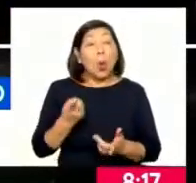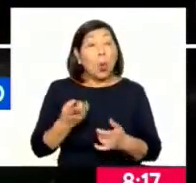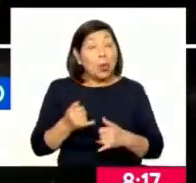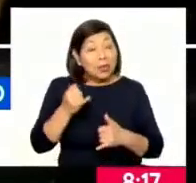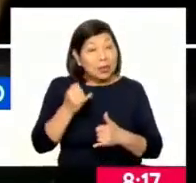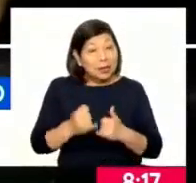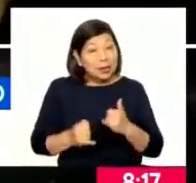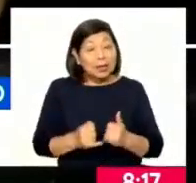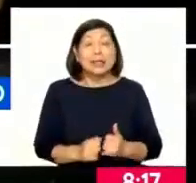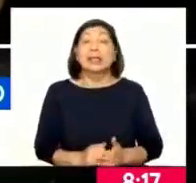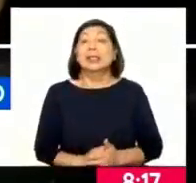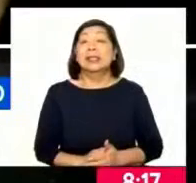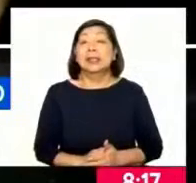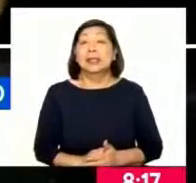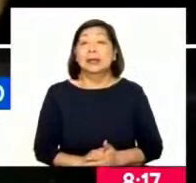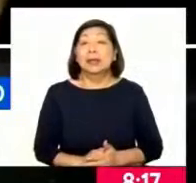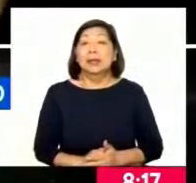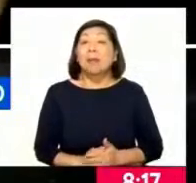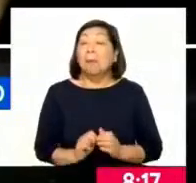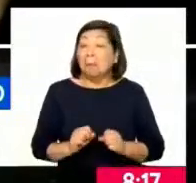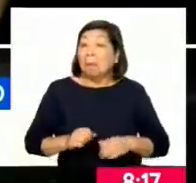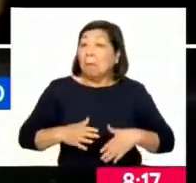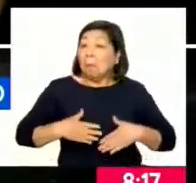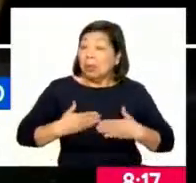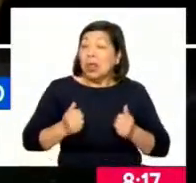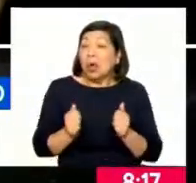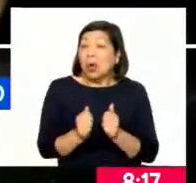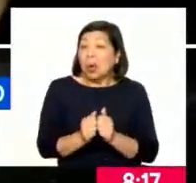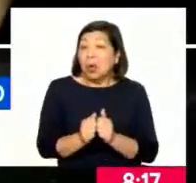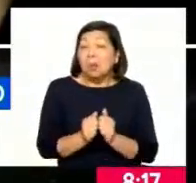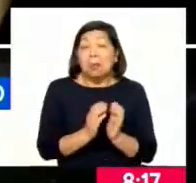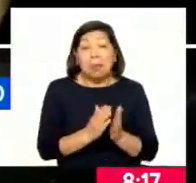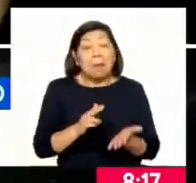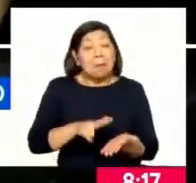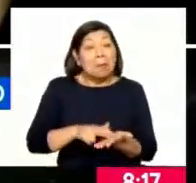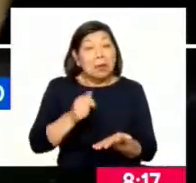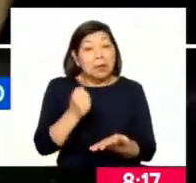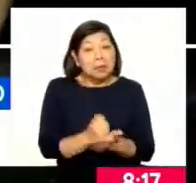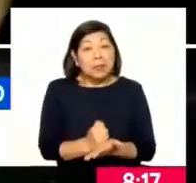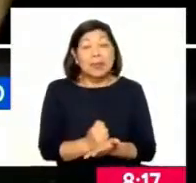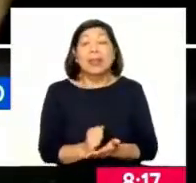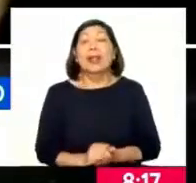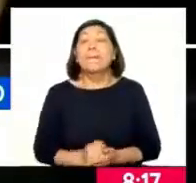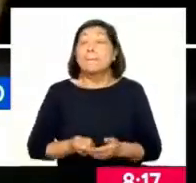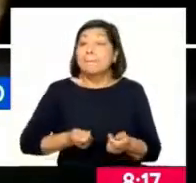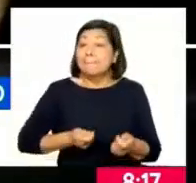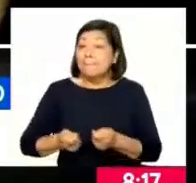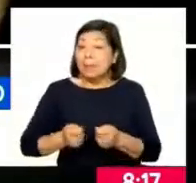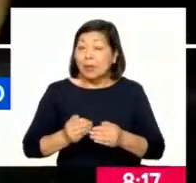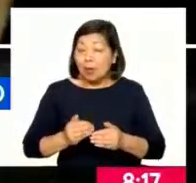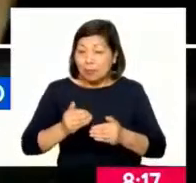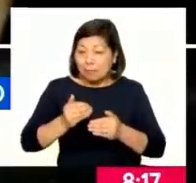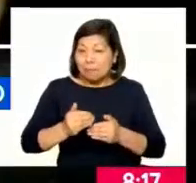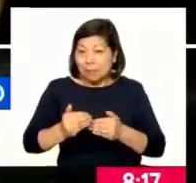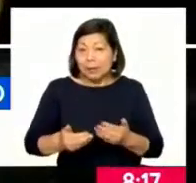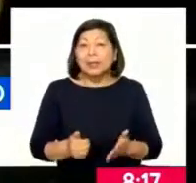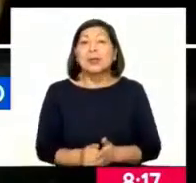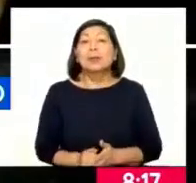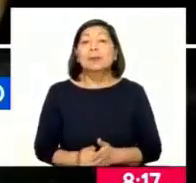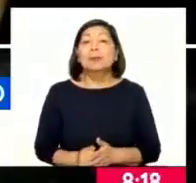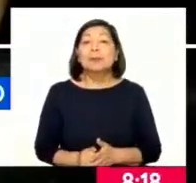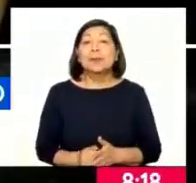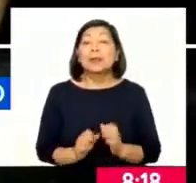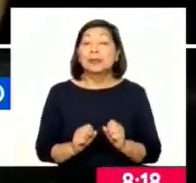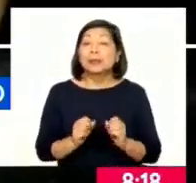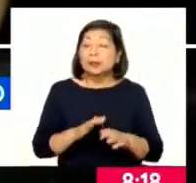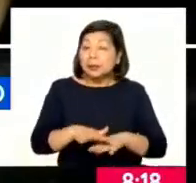de la declaratoria, ¿no? Se pueda contar, tenga que aprobarse un plan de manejo de mediano y largo plazo. Este instrumento